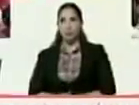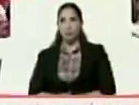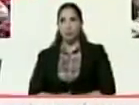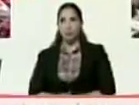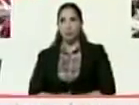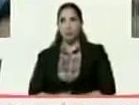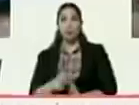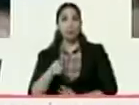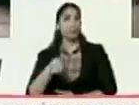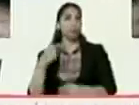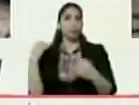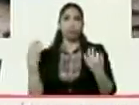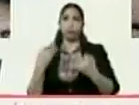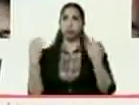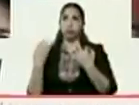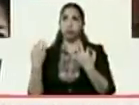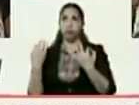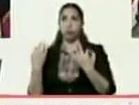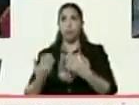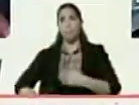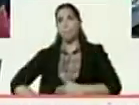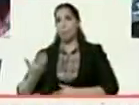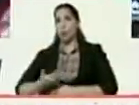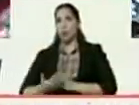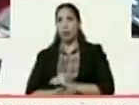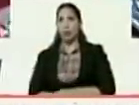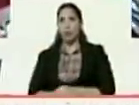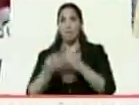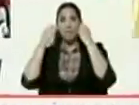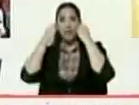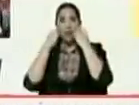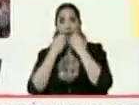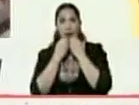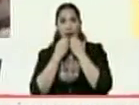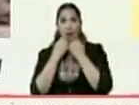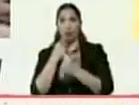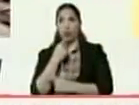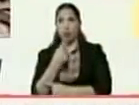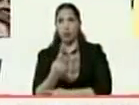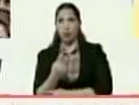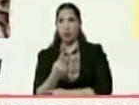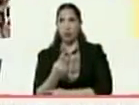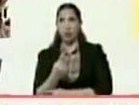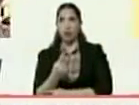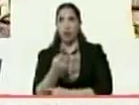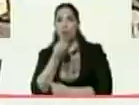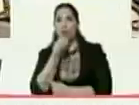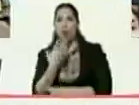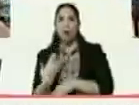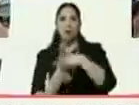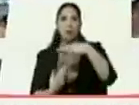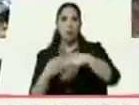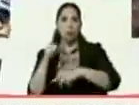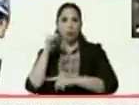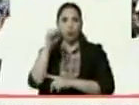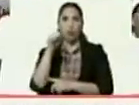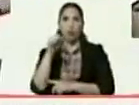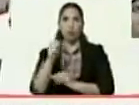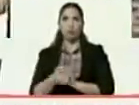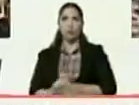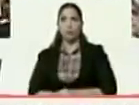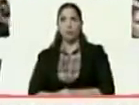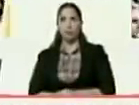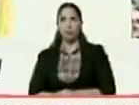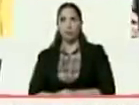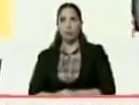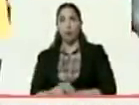Eso es valeroso, valioso. Fidel Castro dice que un buen revolucionario, o